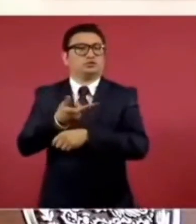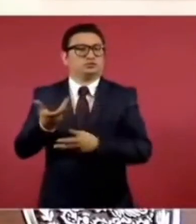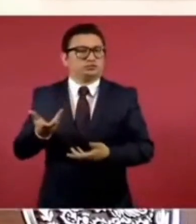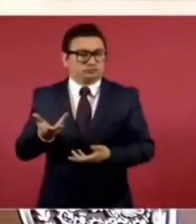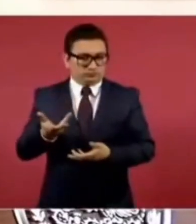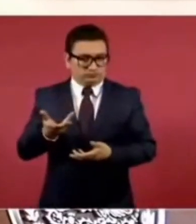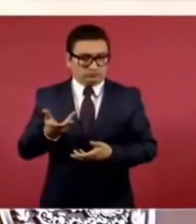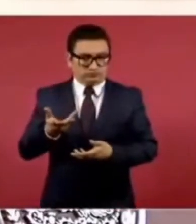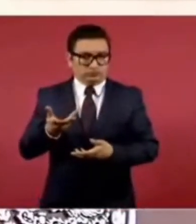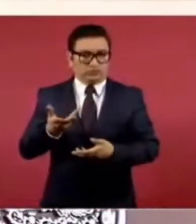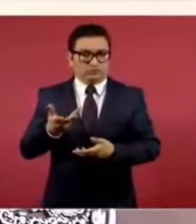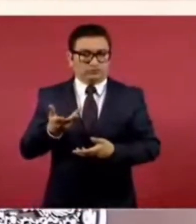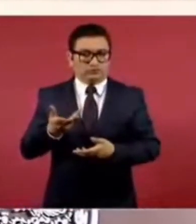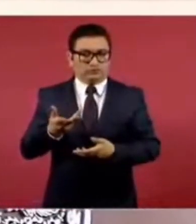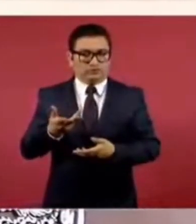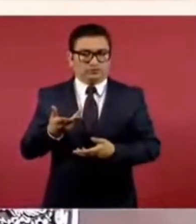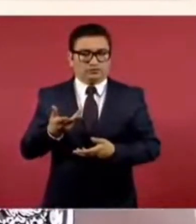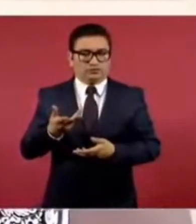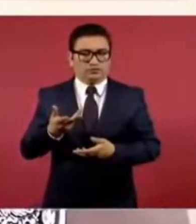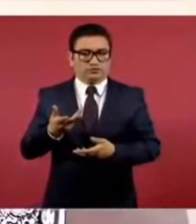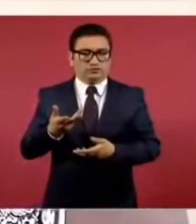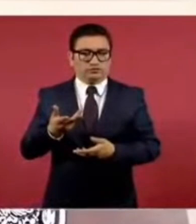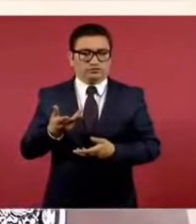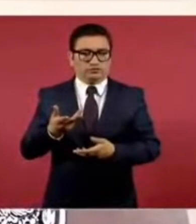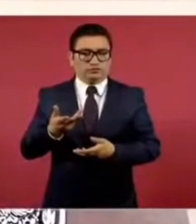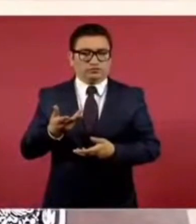la felonía,